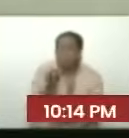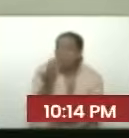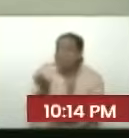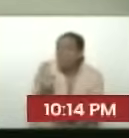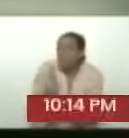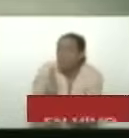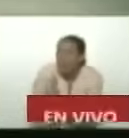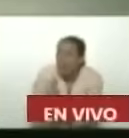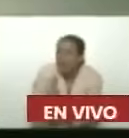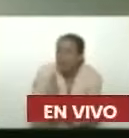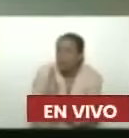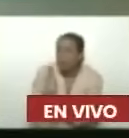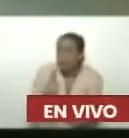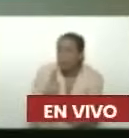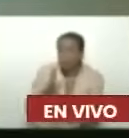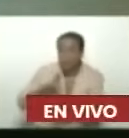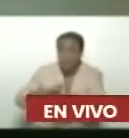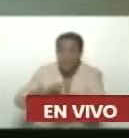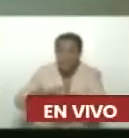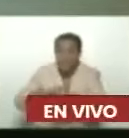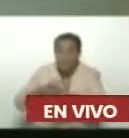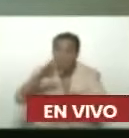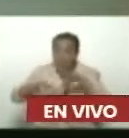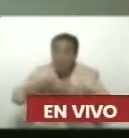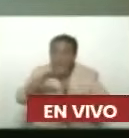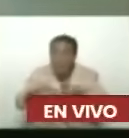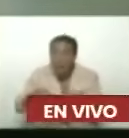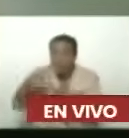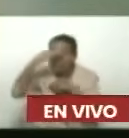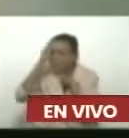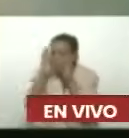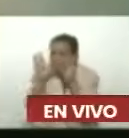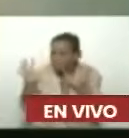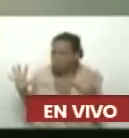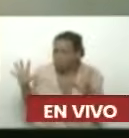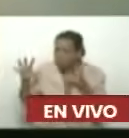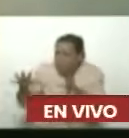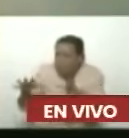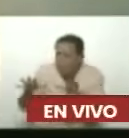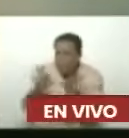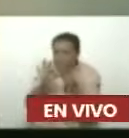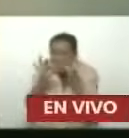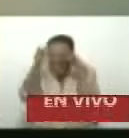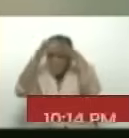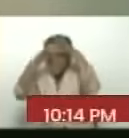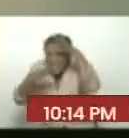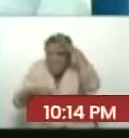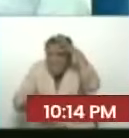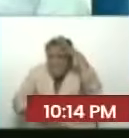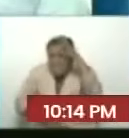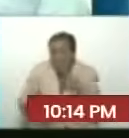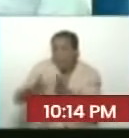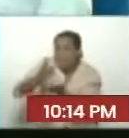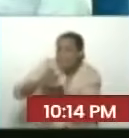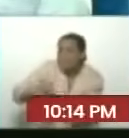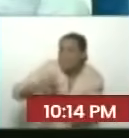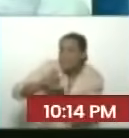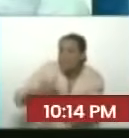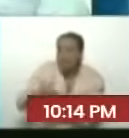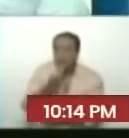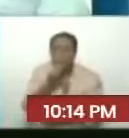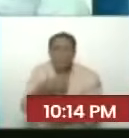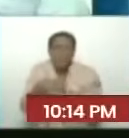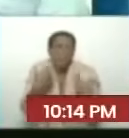ahorita tenemos el cuerpo de veterinarios y cuidadores al pendiente de ellos. Ya se le tomaron las medidas, o sea, su peso. ¿Qué